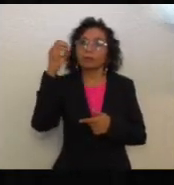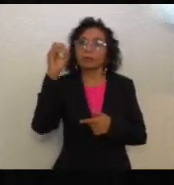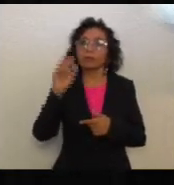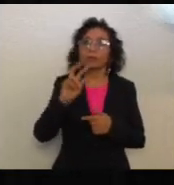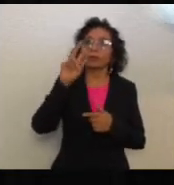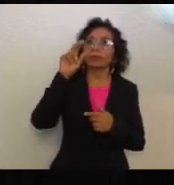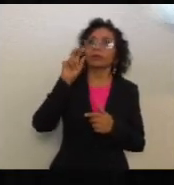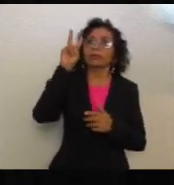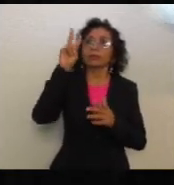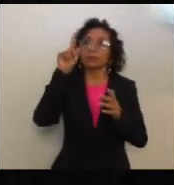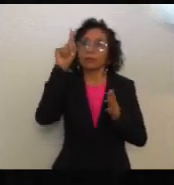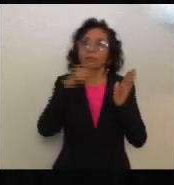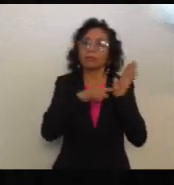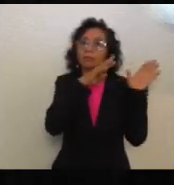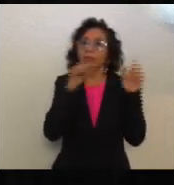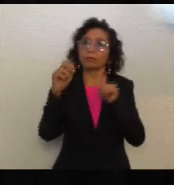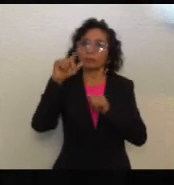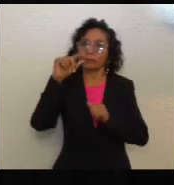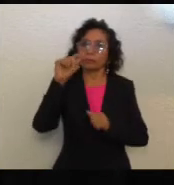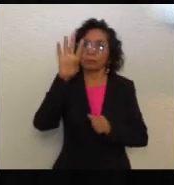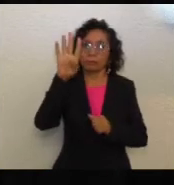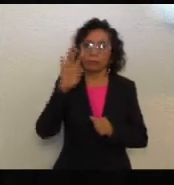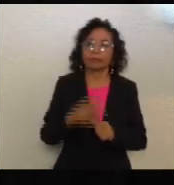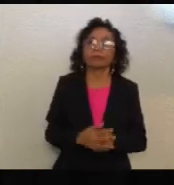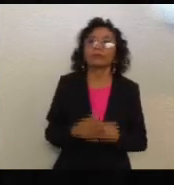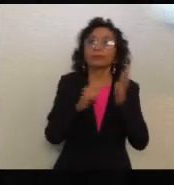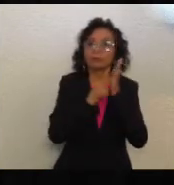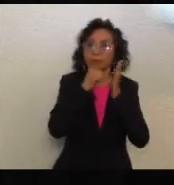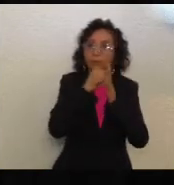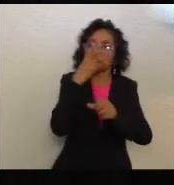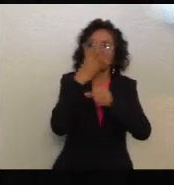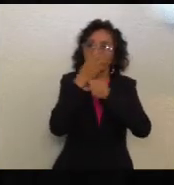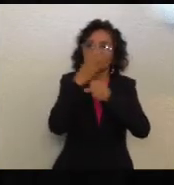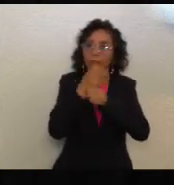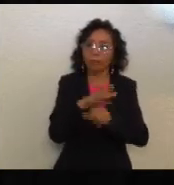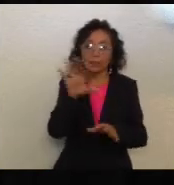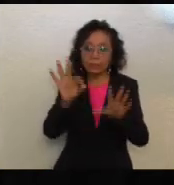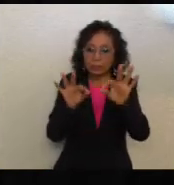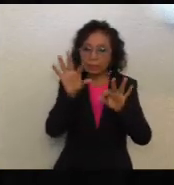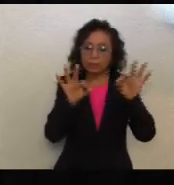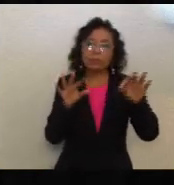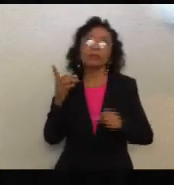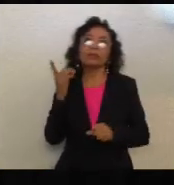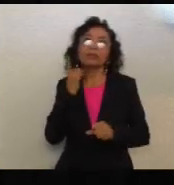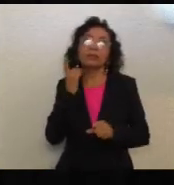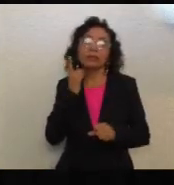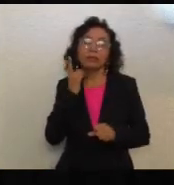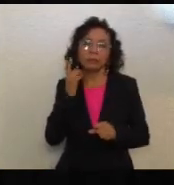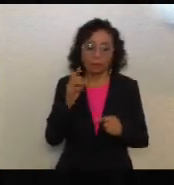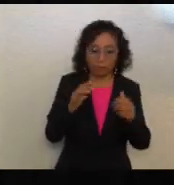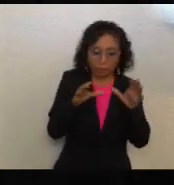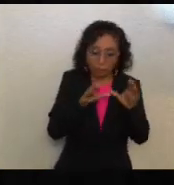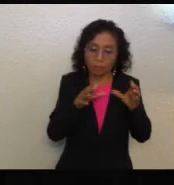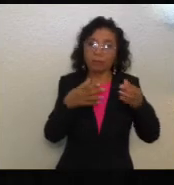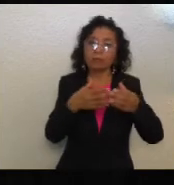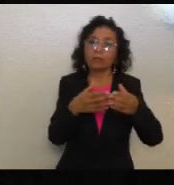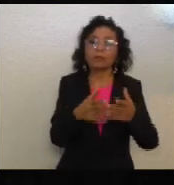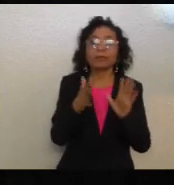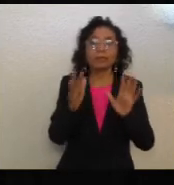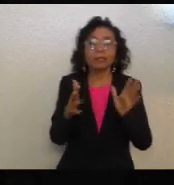de 1974. Artículo 4. Las elecciones de diputados para integrar las legislaturas constituyentes se celebrarán el